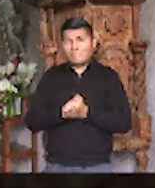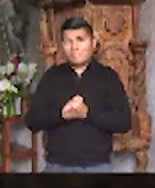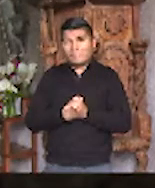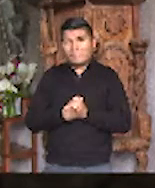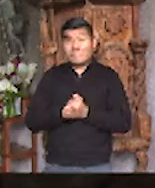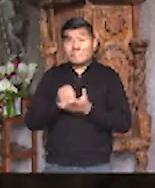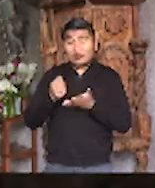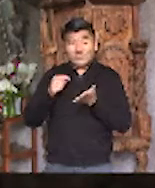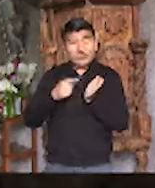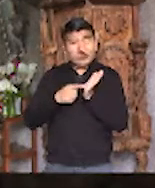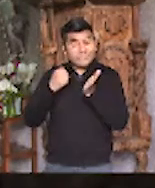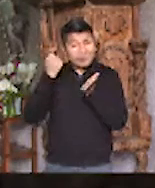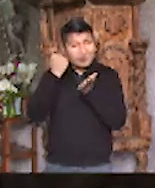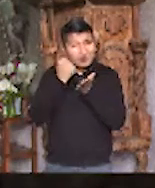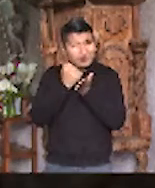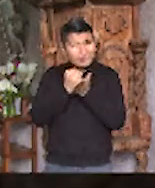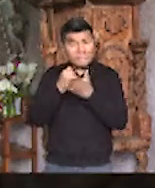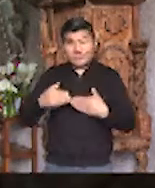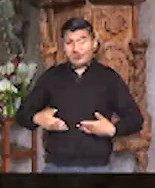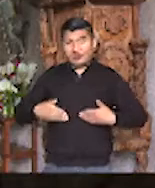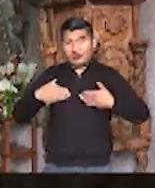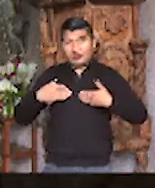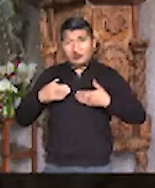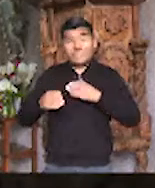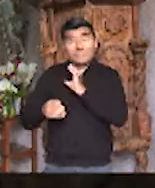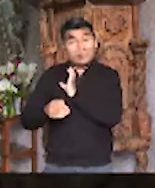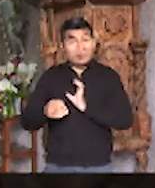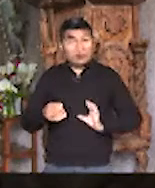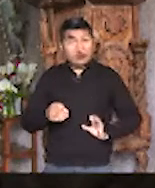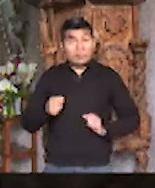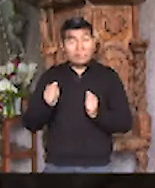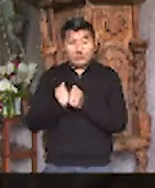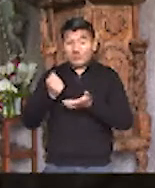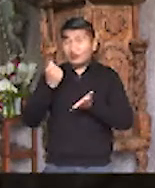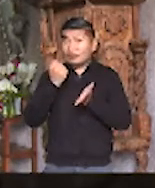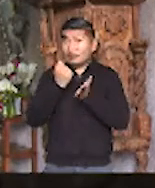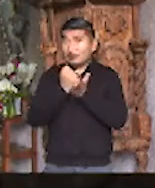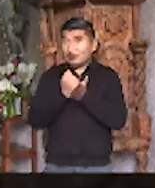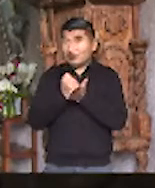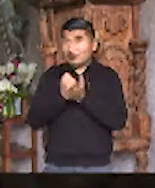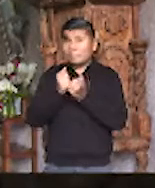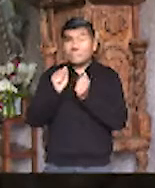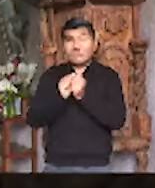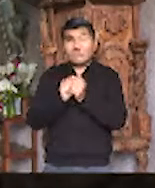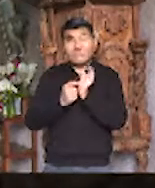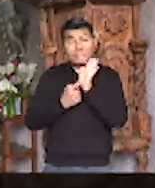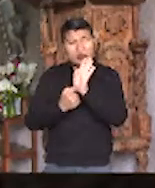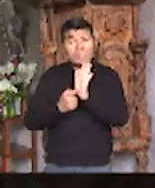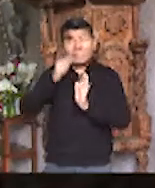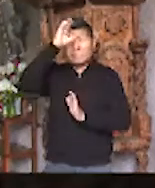marcado la vida de cristo con el sello con la marca de la